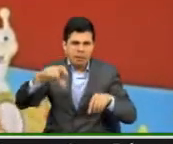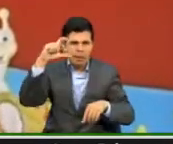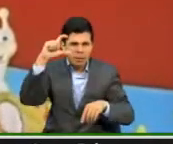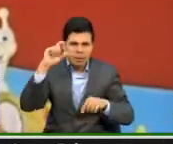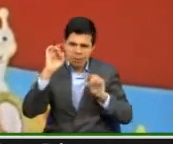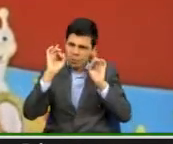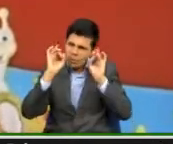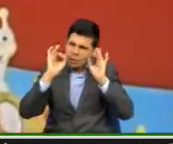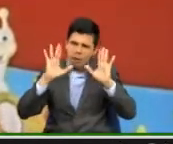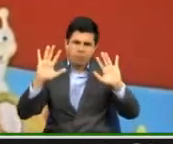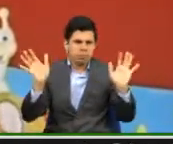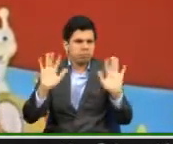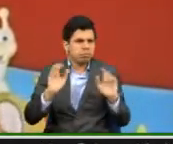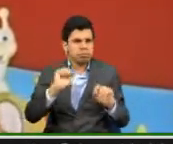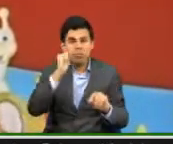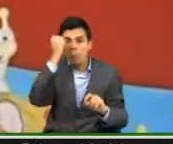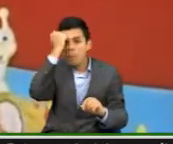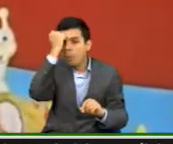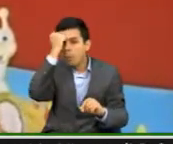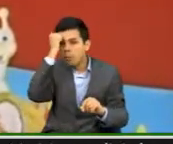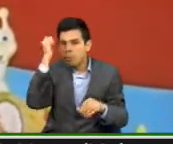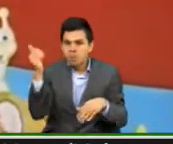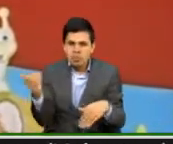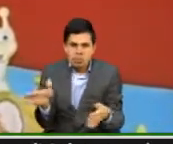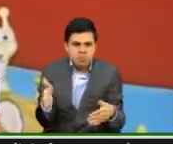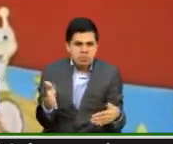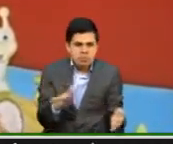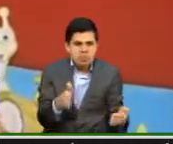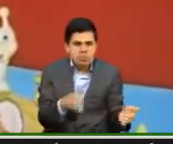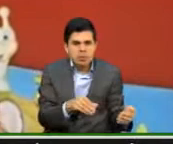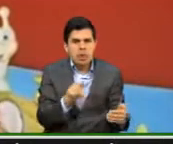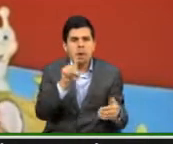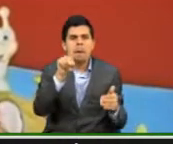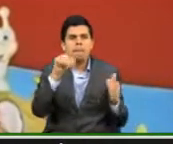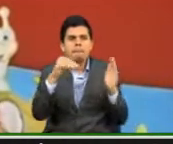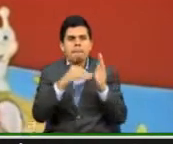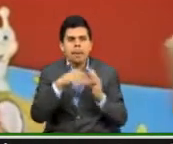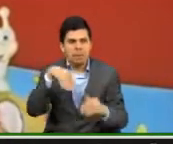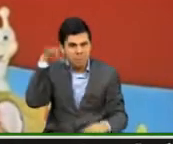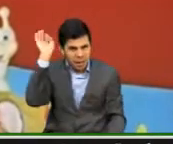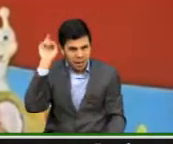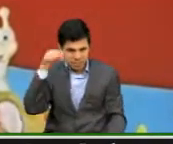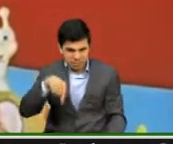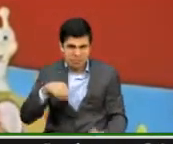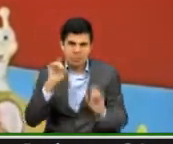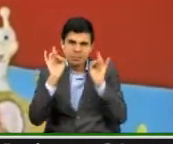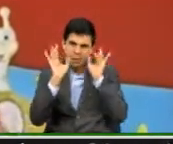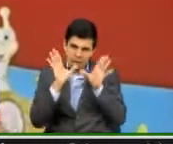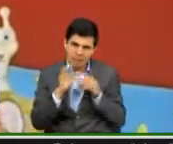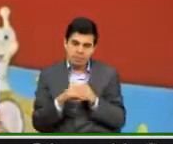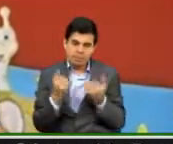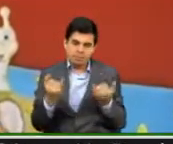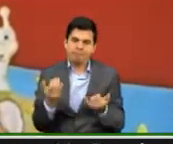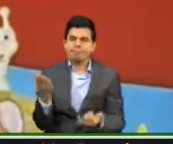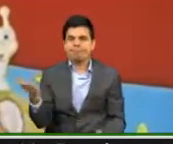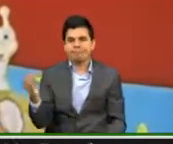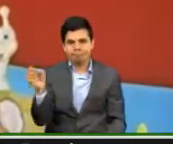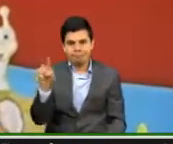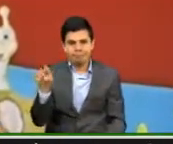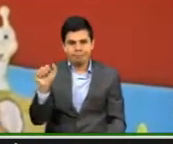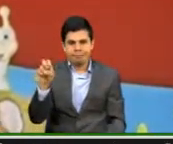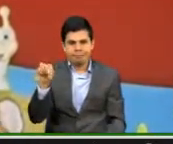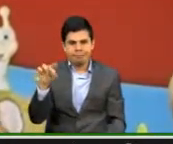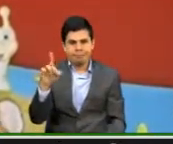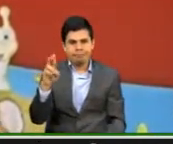tocado más de 1000 maestros muertos en Colombia en los últimos años por la violencia y ahorita le corresponde a Sandra, en menos de un